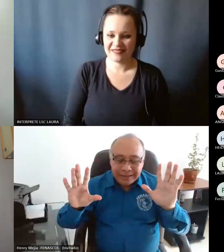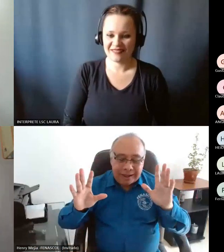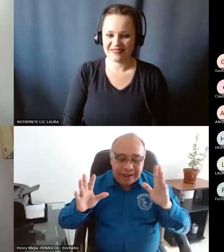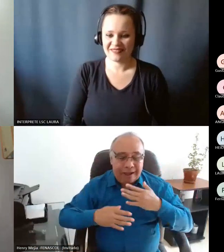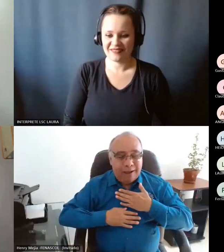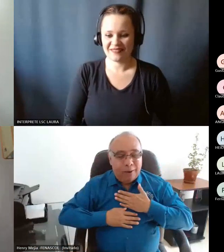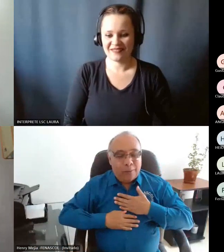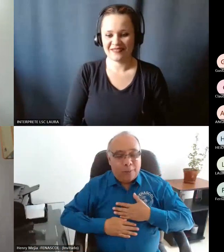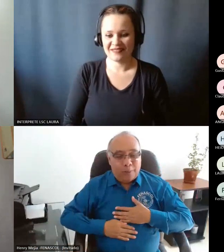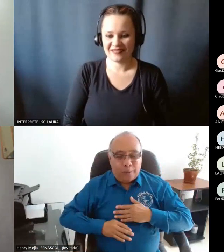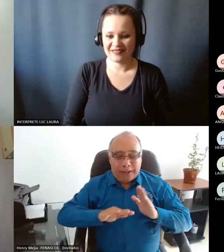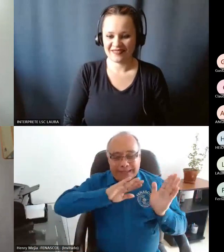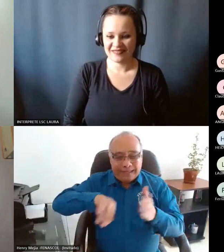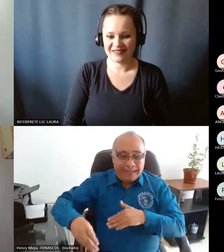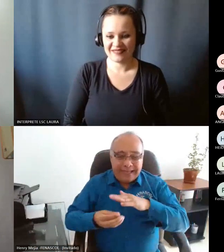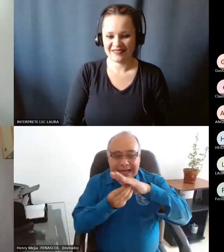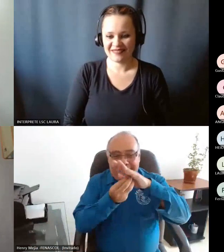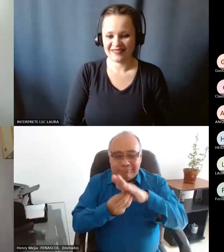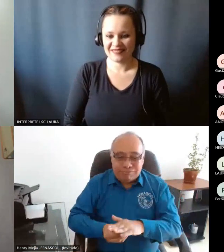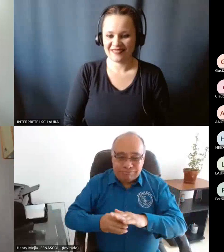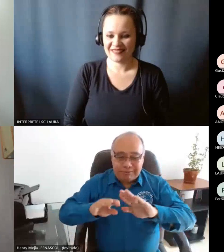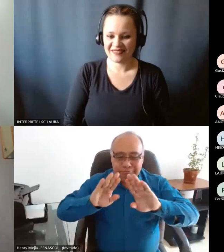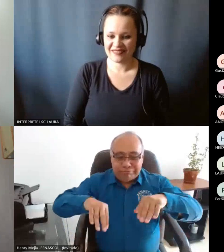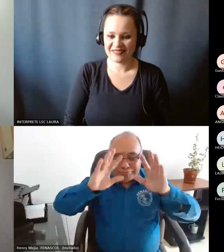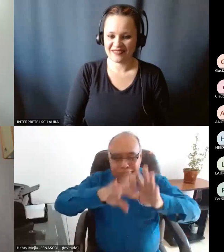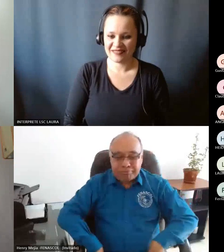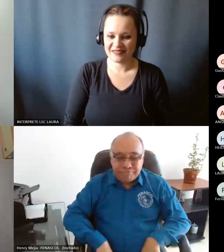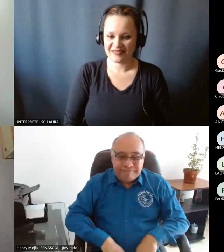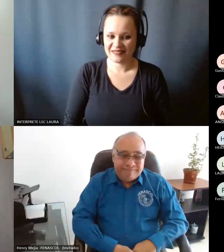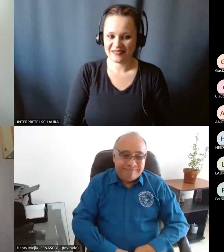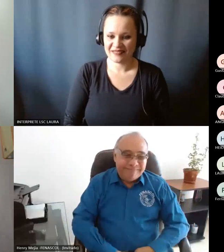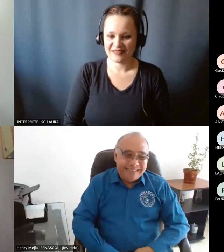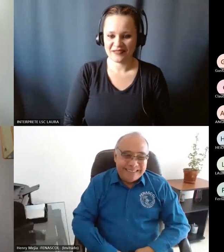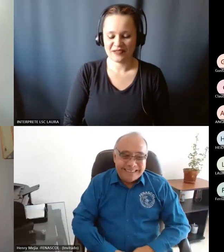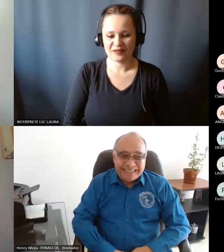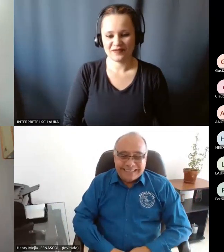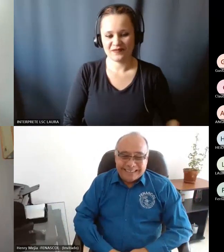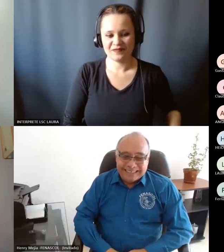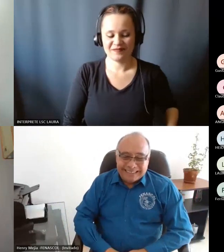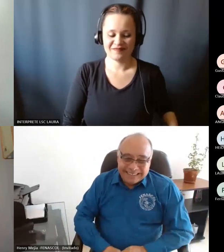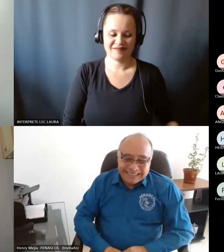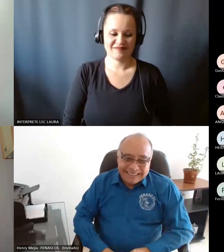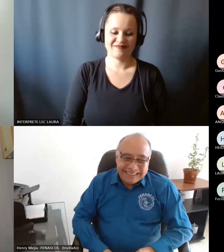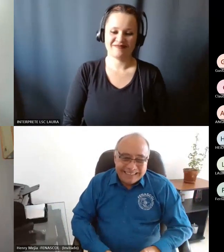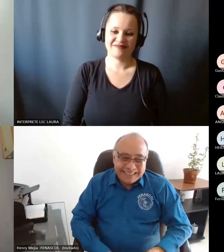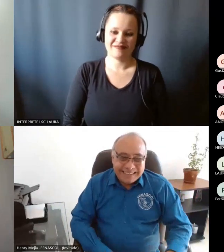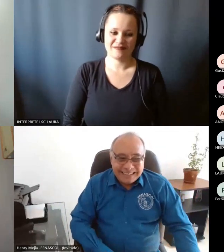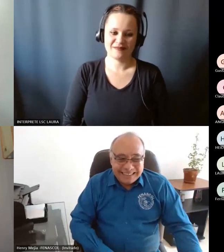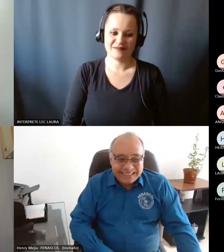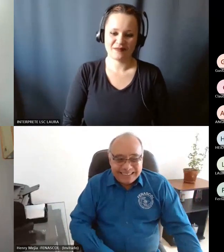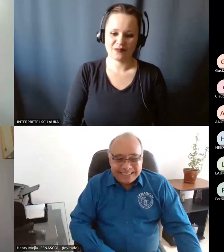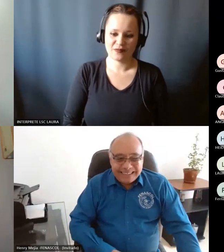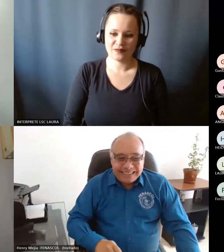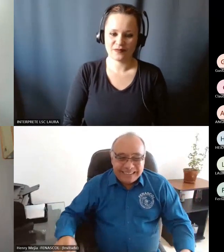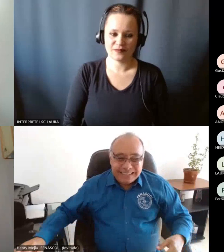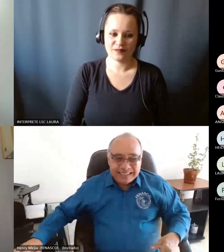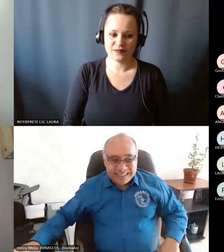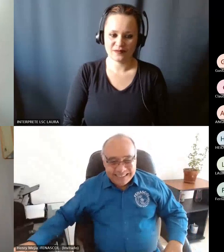gracias Buenos días Sí eso nos alivia un poco el clima y derrumbamos la discriminación